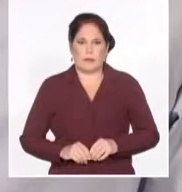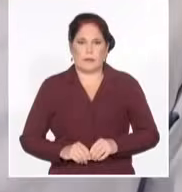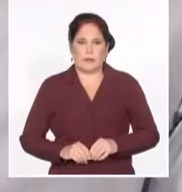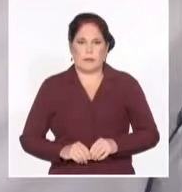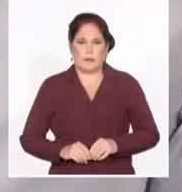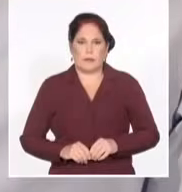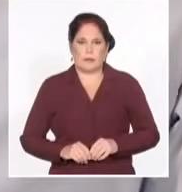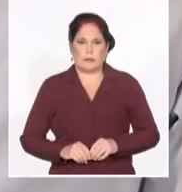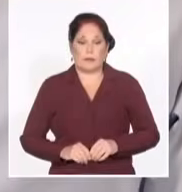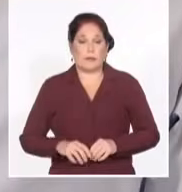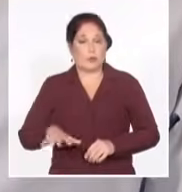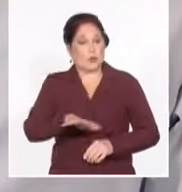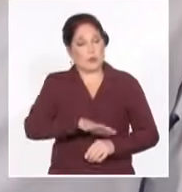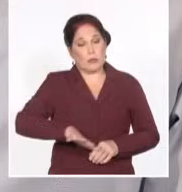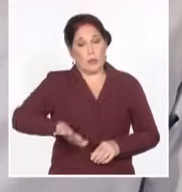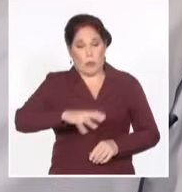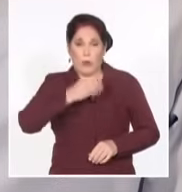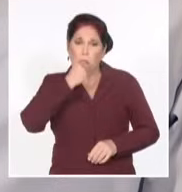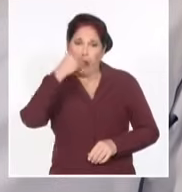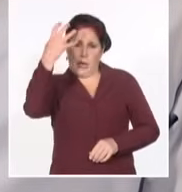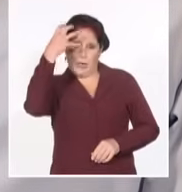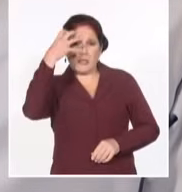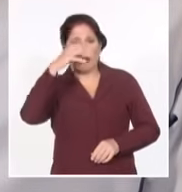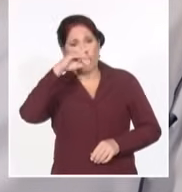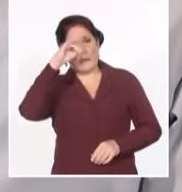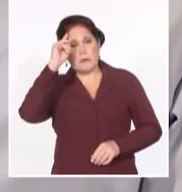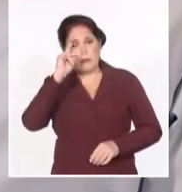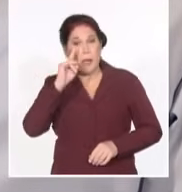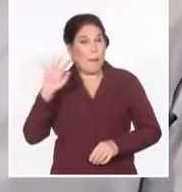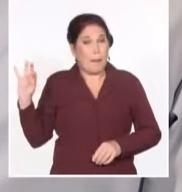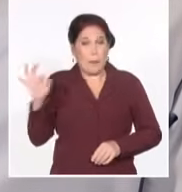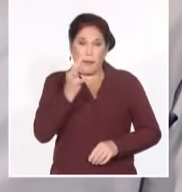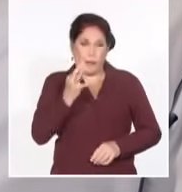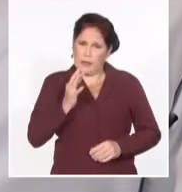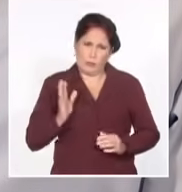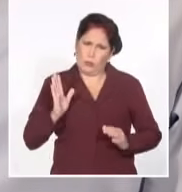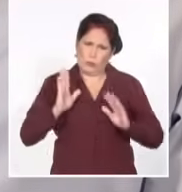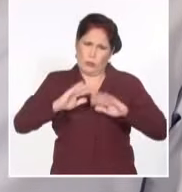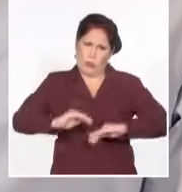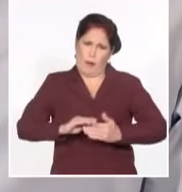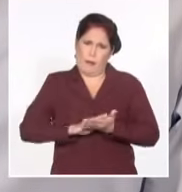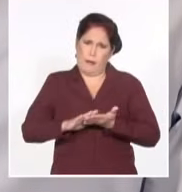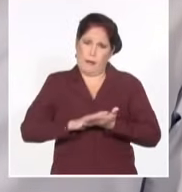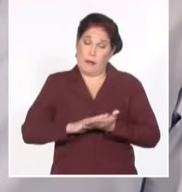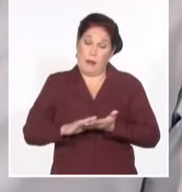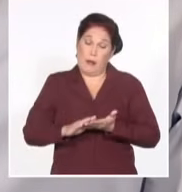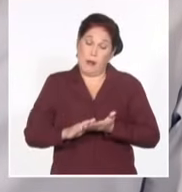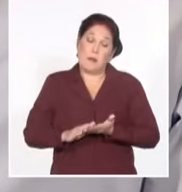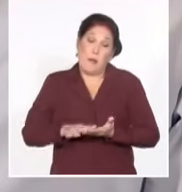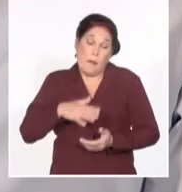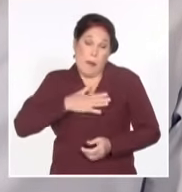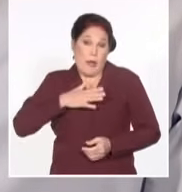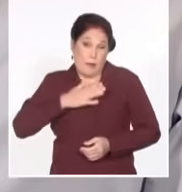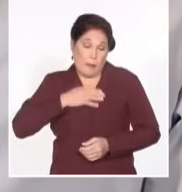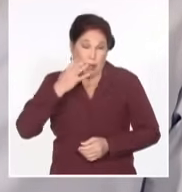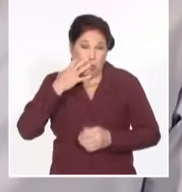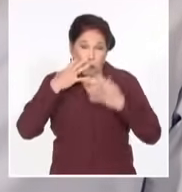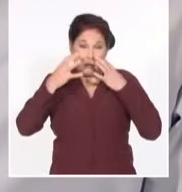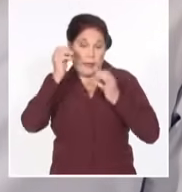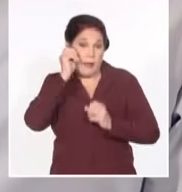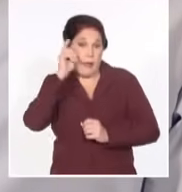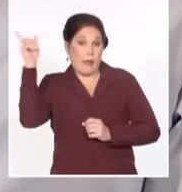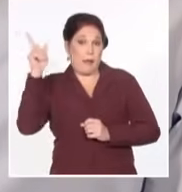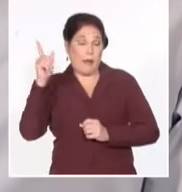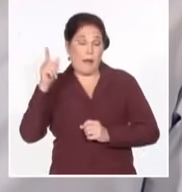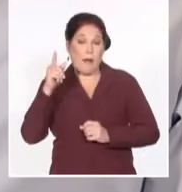tienen el derecho todos a criticarnos. Además, yo creo que no hay obra perfecta y sería muy, muy ideal también pensar que todo se ha